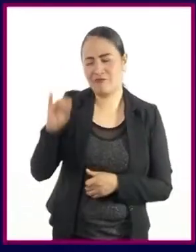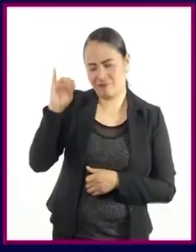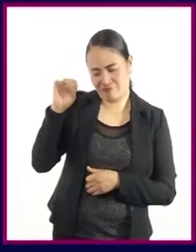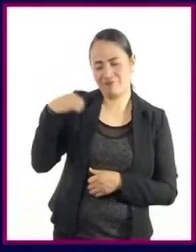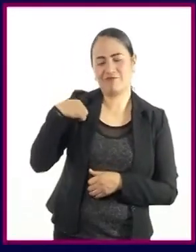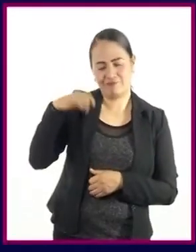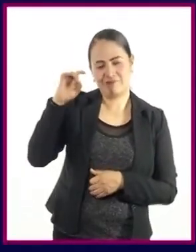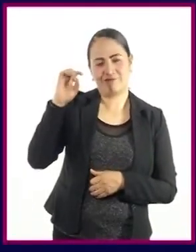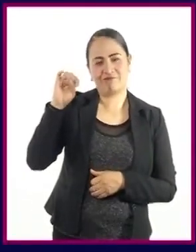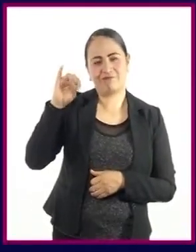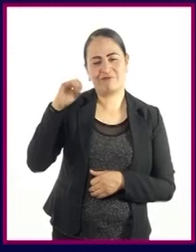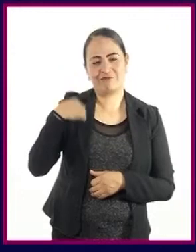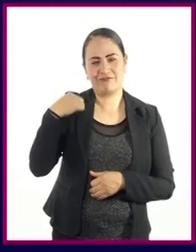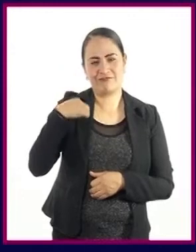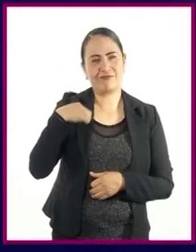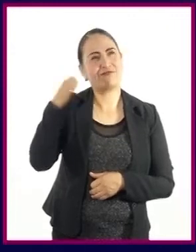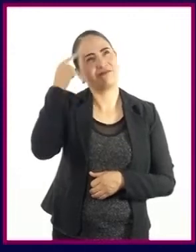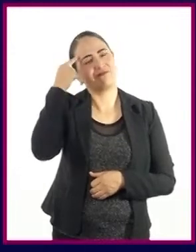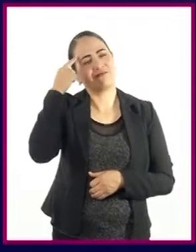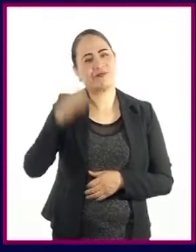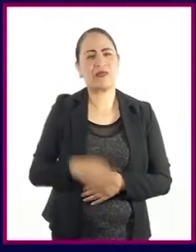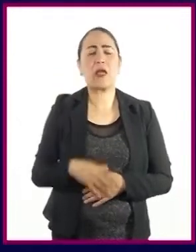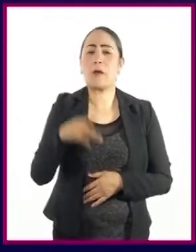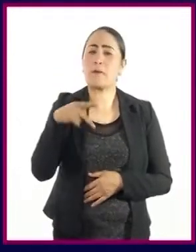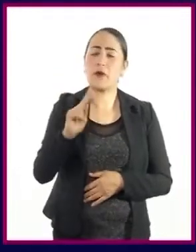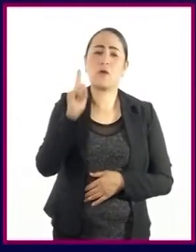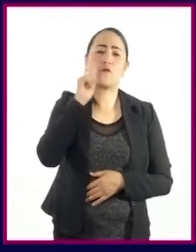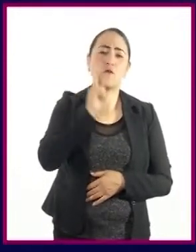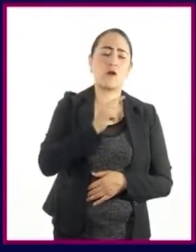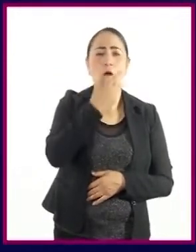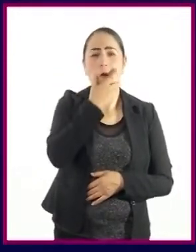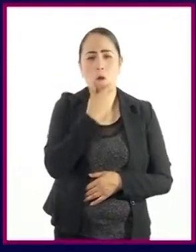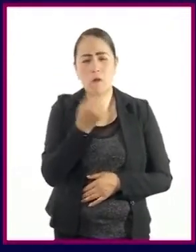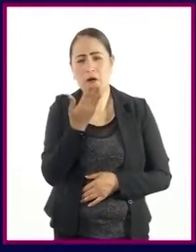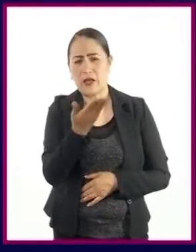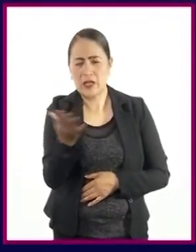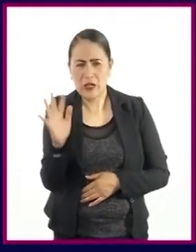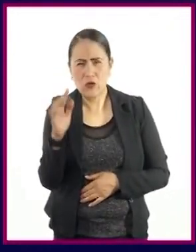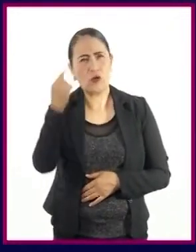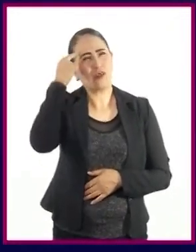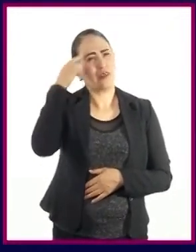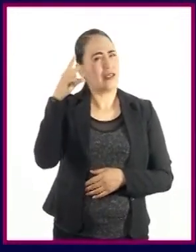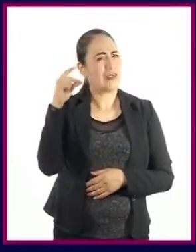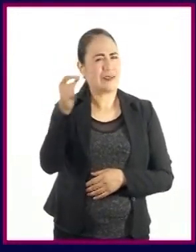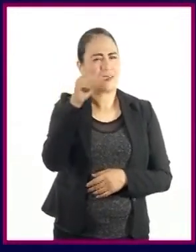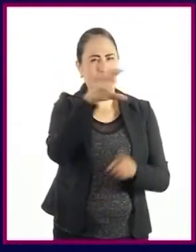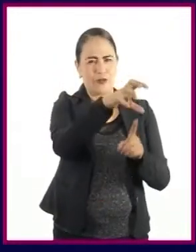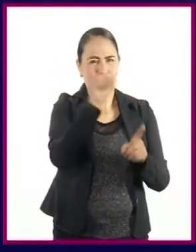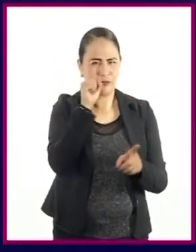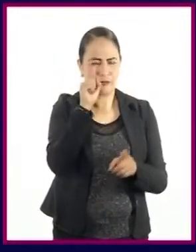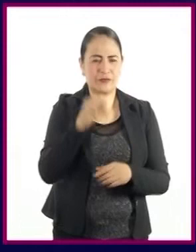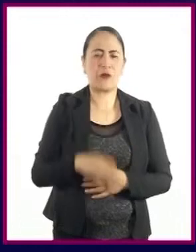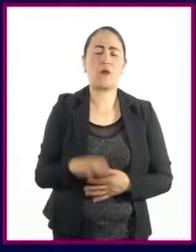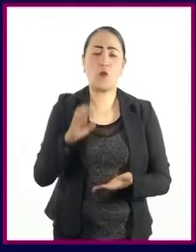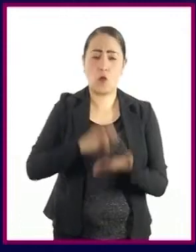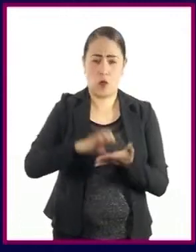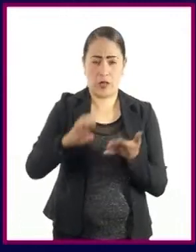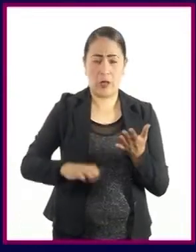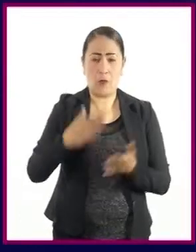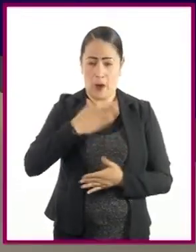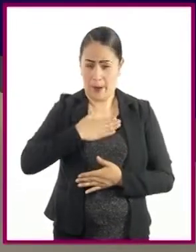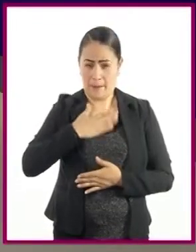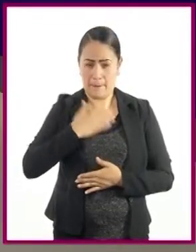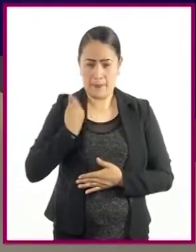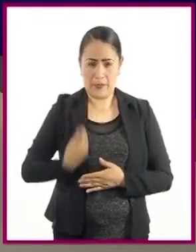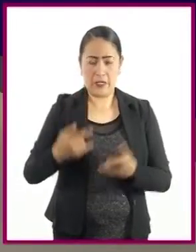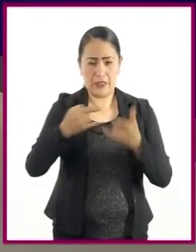presumir. Nuestros alumnos y alumnas les gusta leer y seguramente ya tienen una en mente. A mí, por ejemplo, me gusta